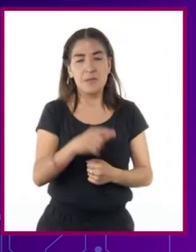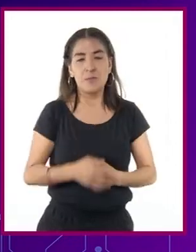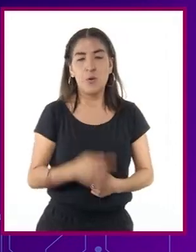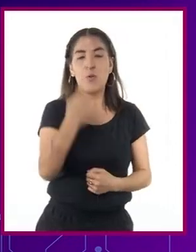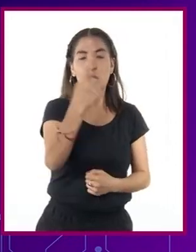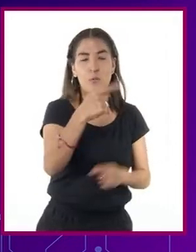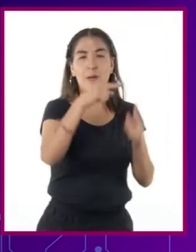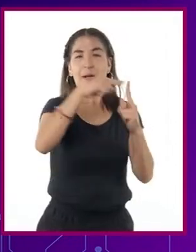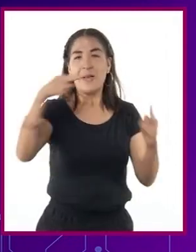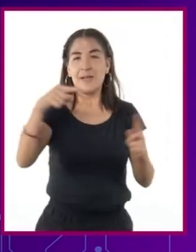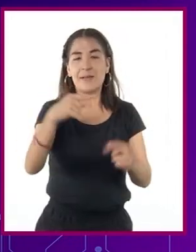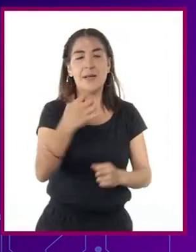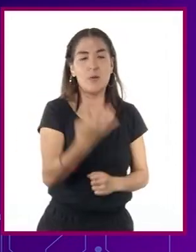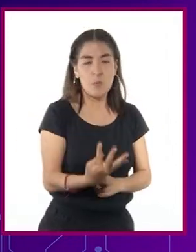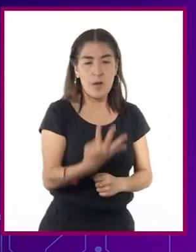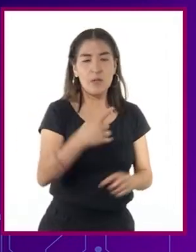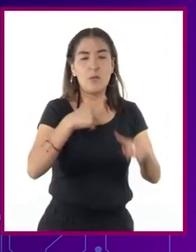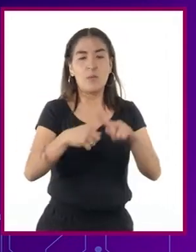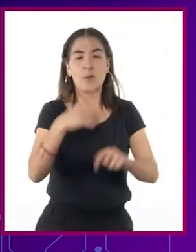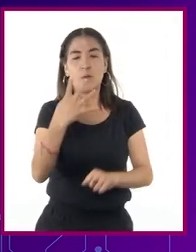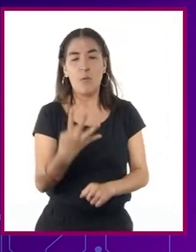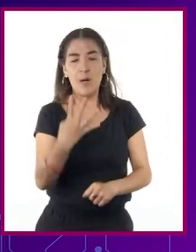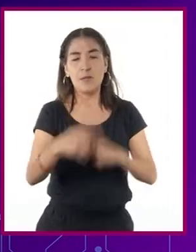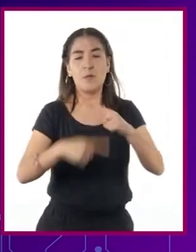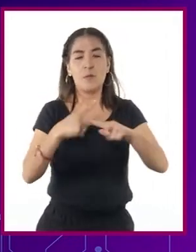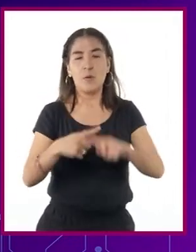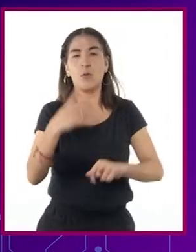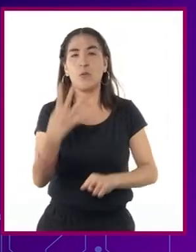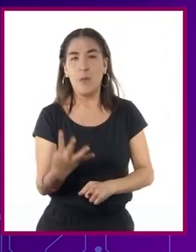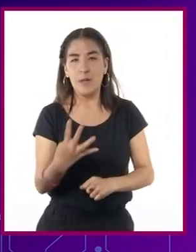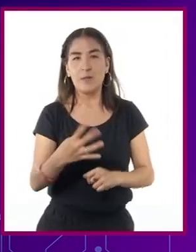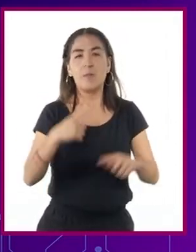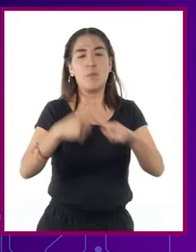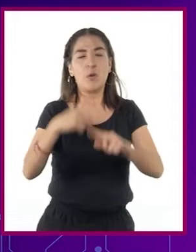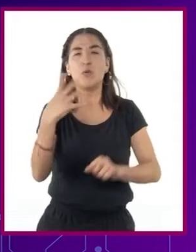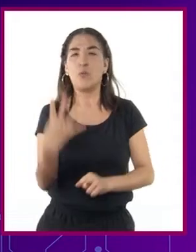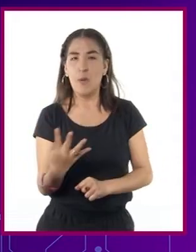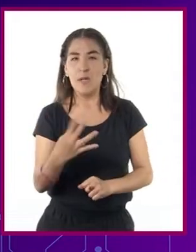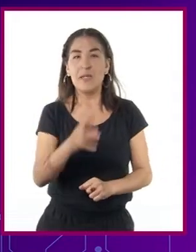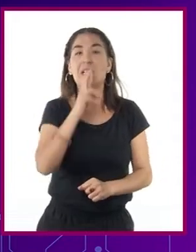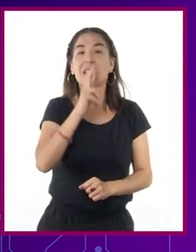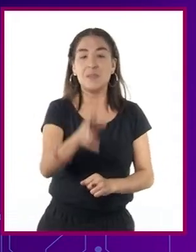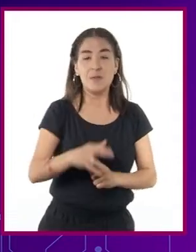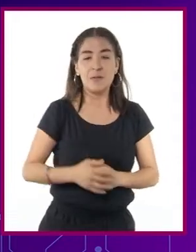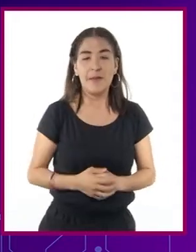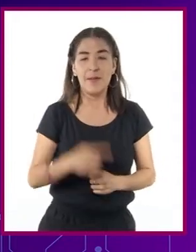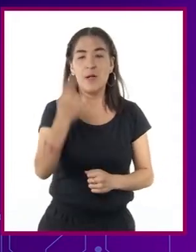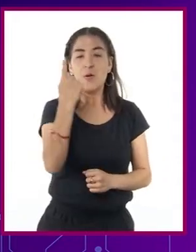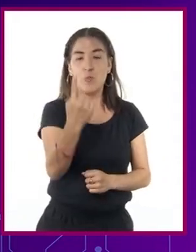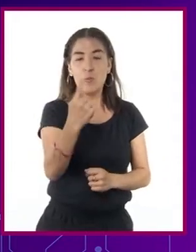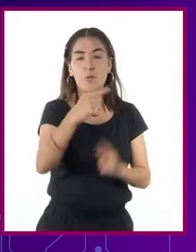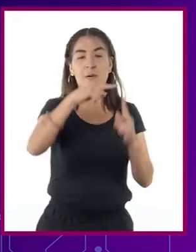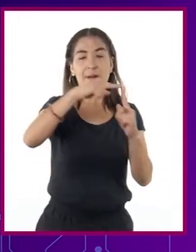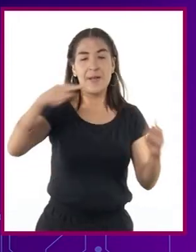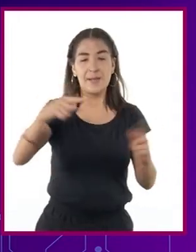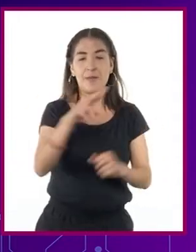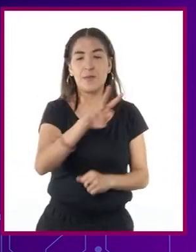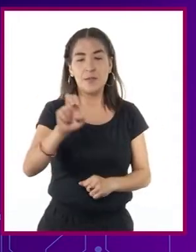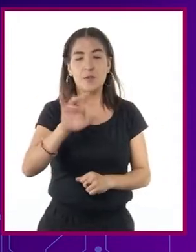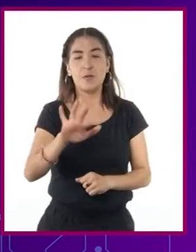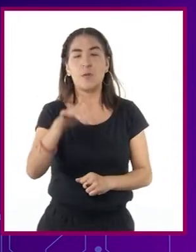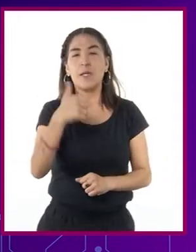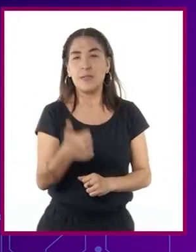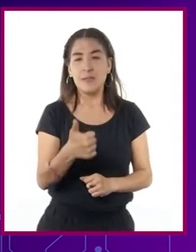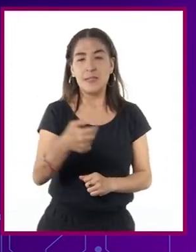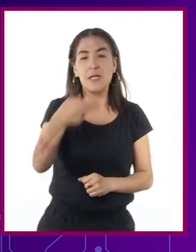por 4, por 4, por 4, lo que resulta en 1 entre 256,